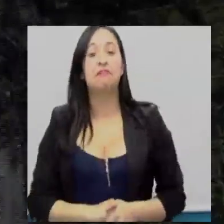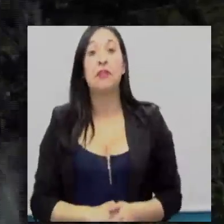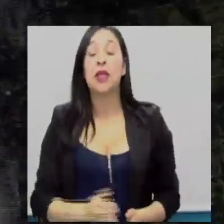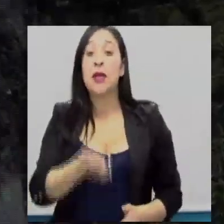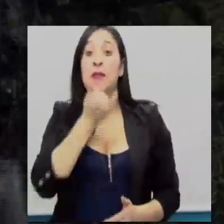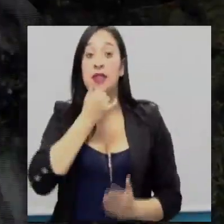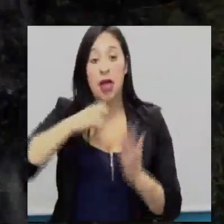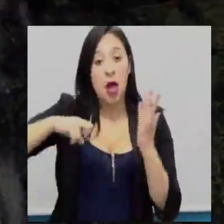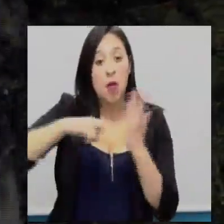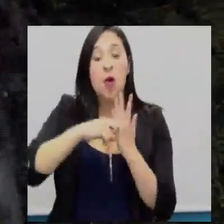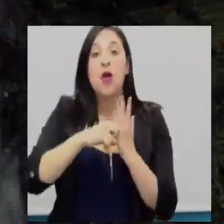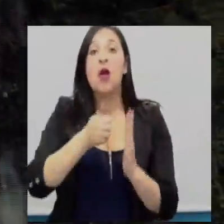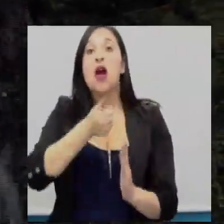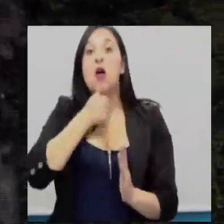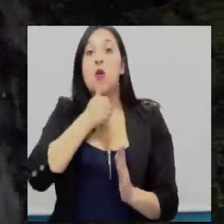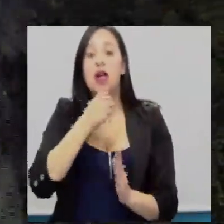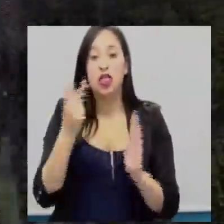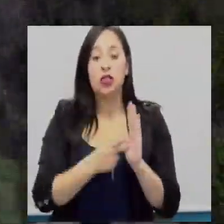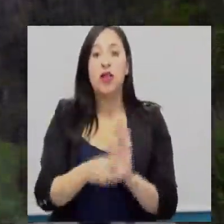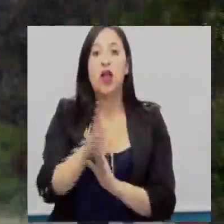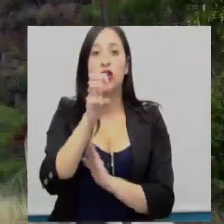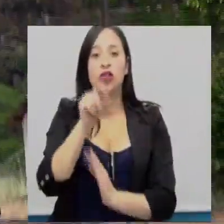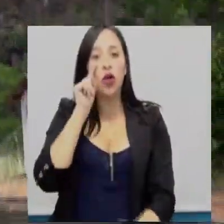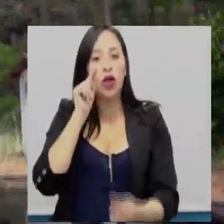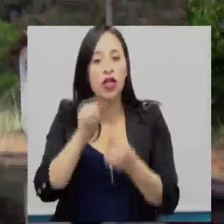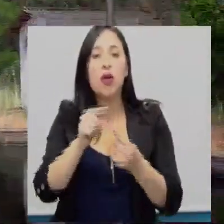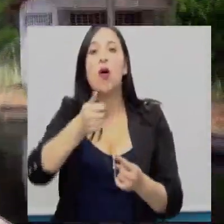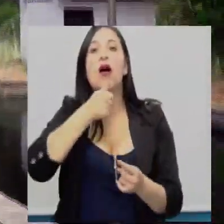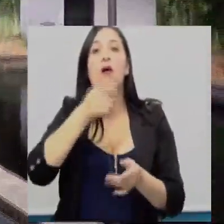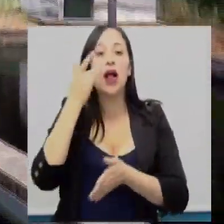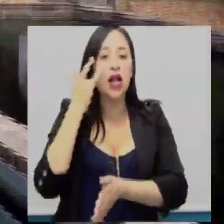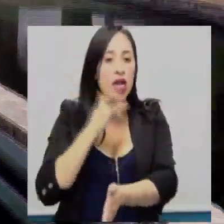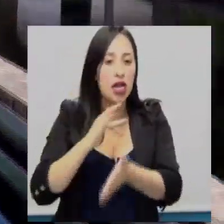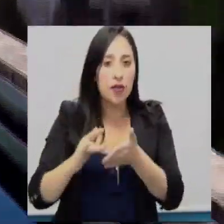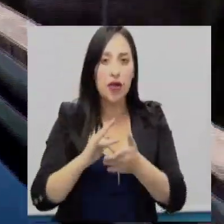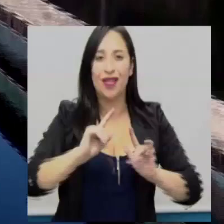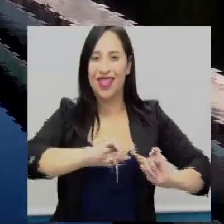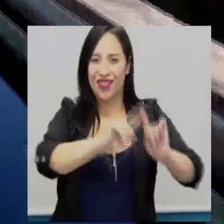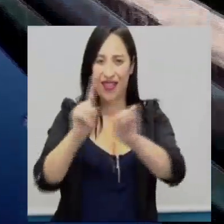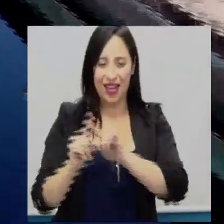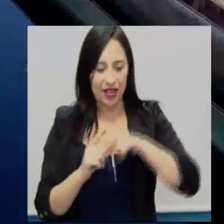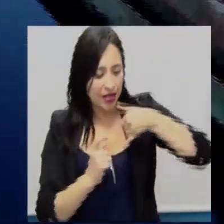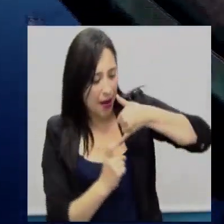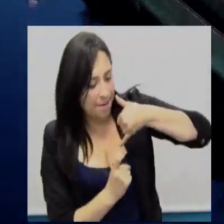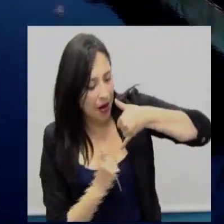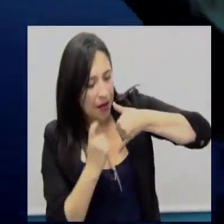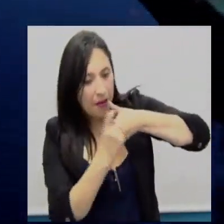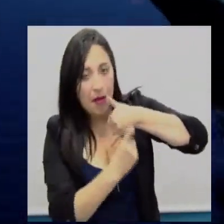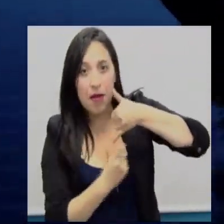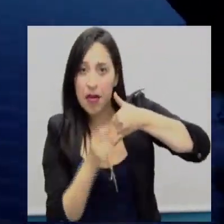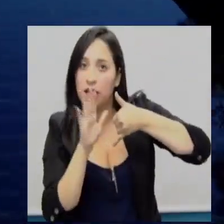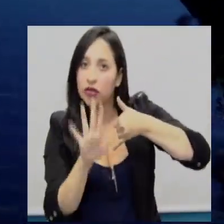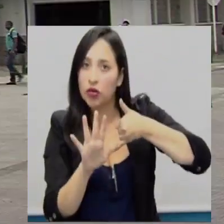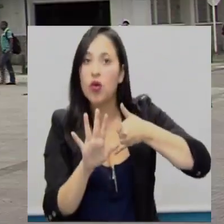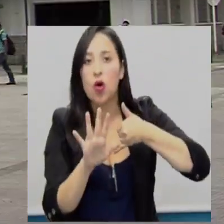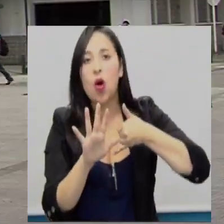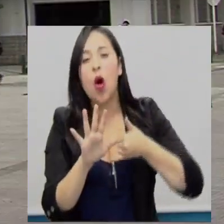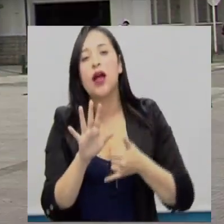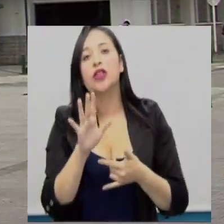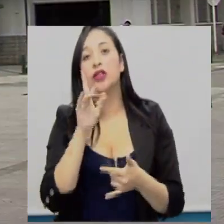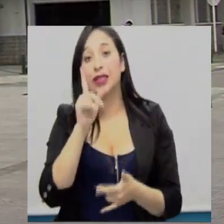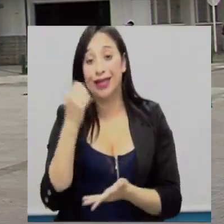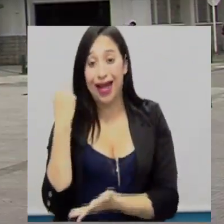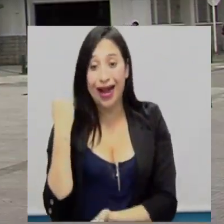Los bonos de agua fueron creados en 2008 para financiar proyectos de agua potable y saneamiento básico en varios municipios del país, dejando como garantía